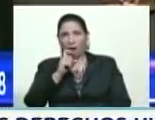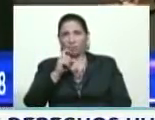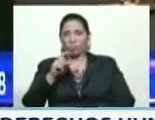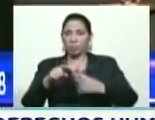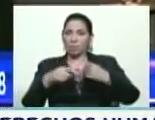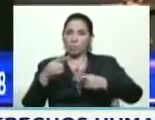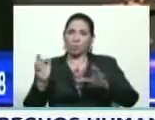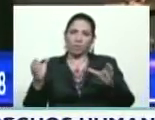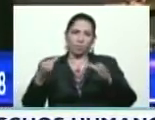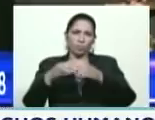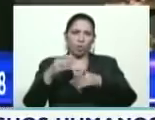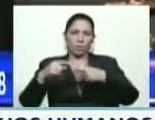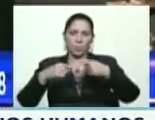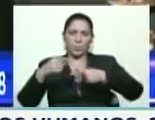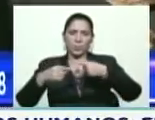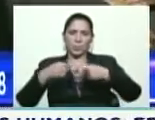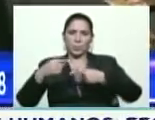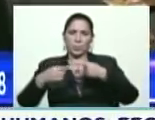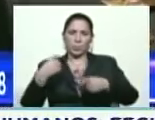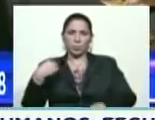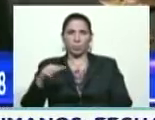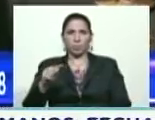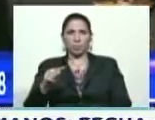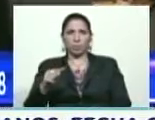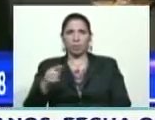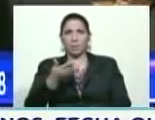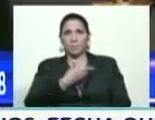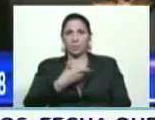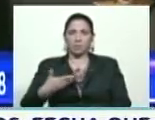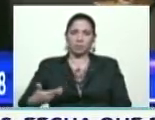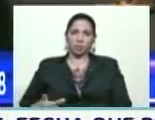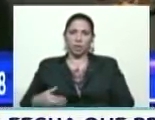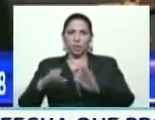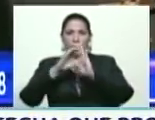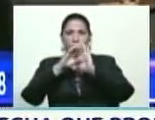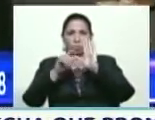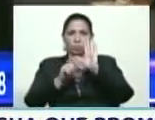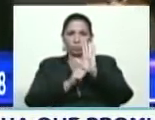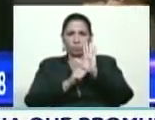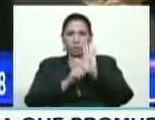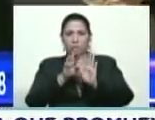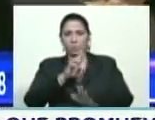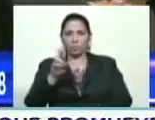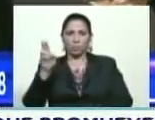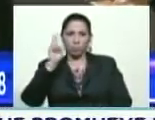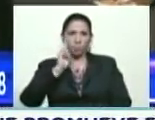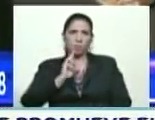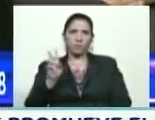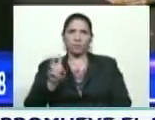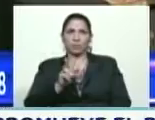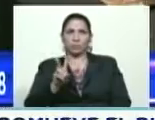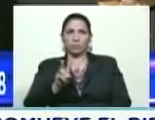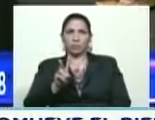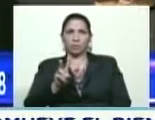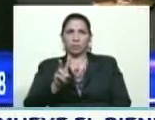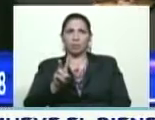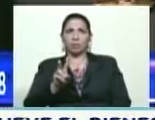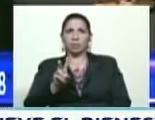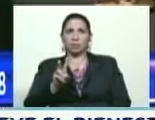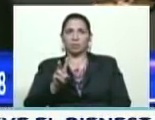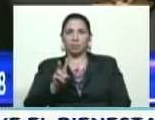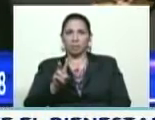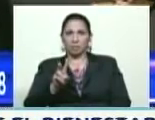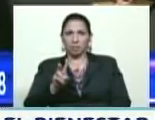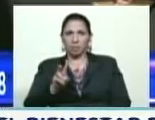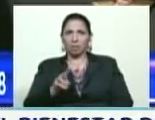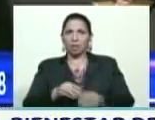él ha tenido en su calidad del presidente constitucional de la República Bolivariana de Venezuela con el presidente